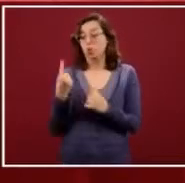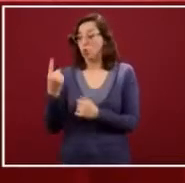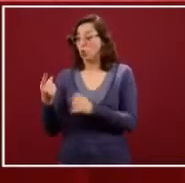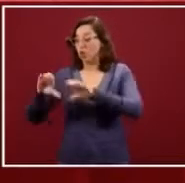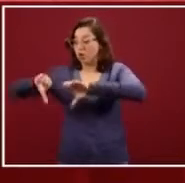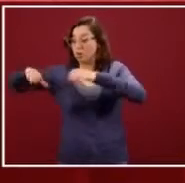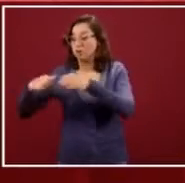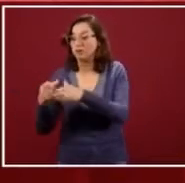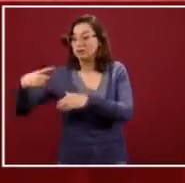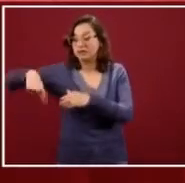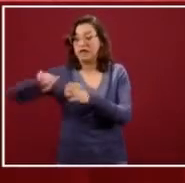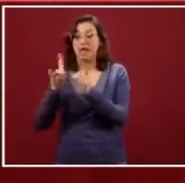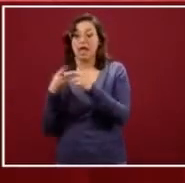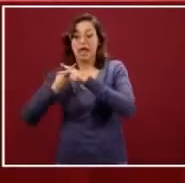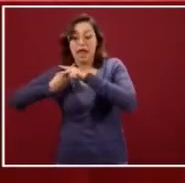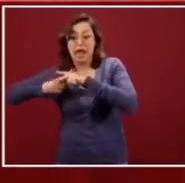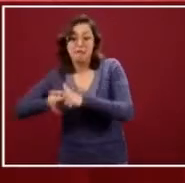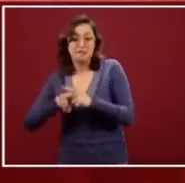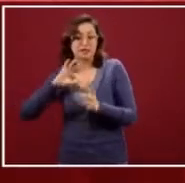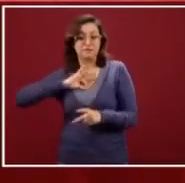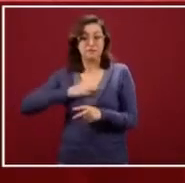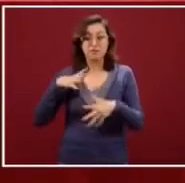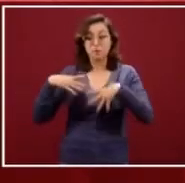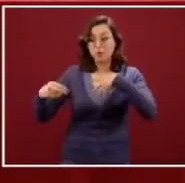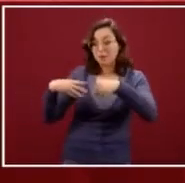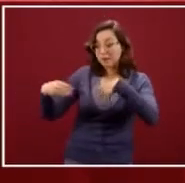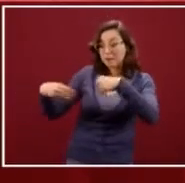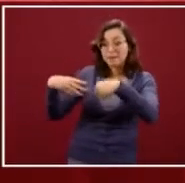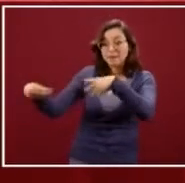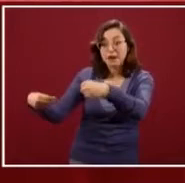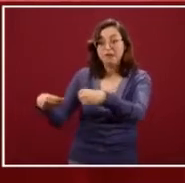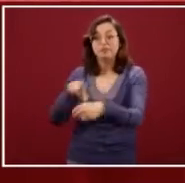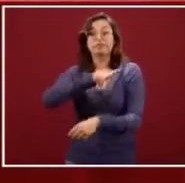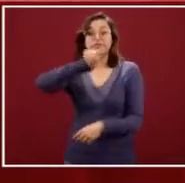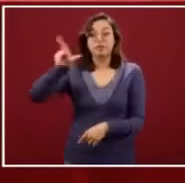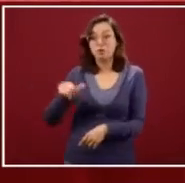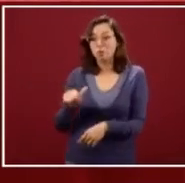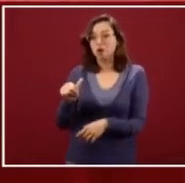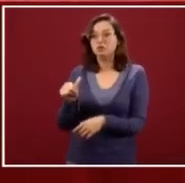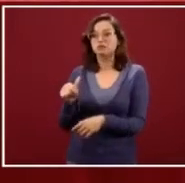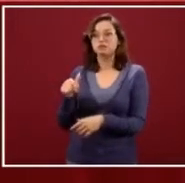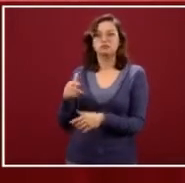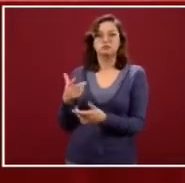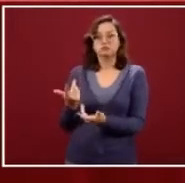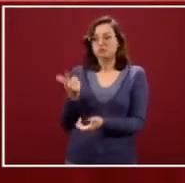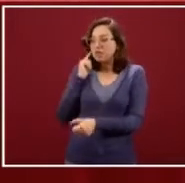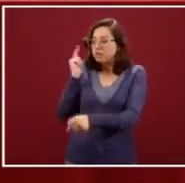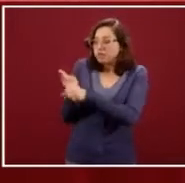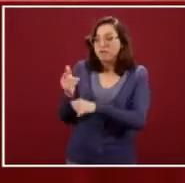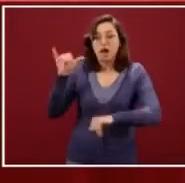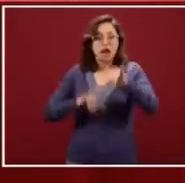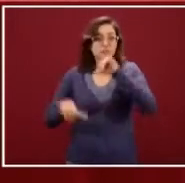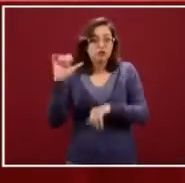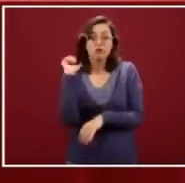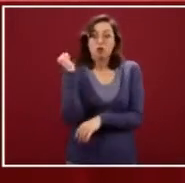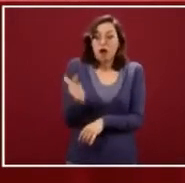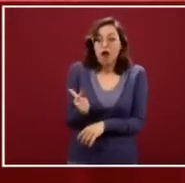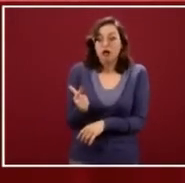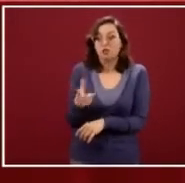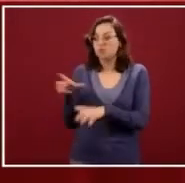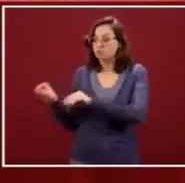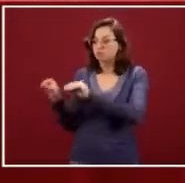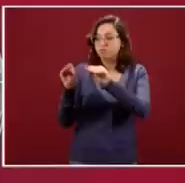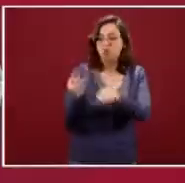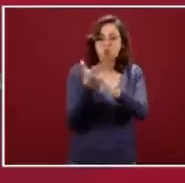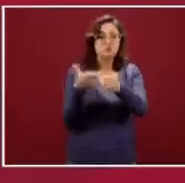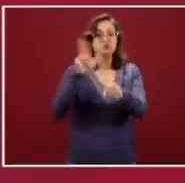que no hubiera las capacidades médicas para adecuadamente identificar las personas en riesgo o transferirlas a unidades de